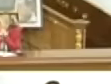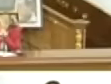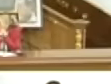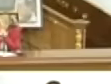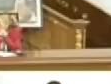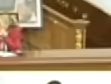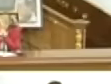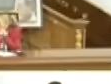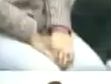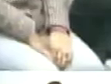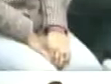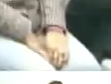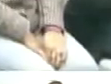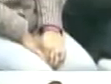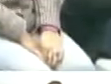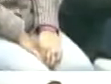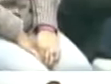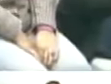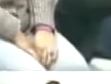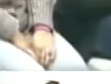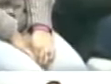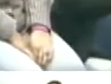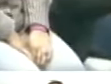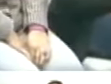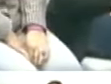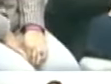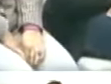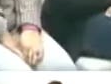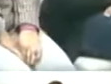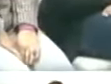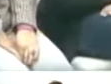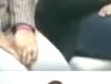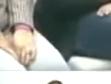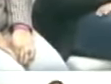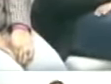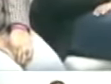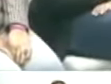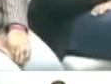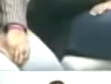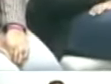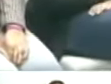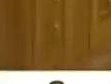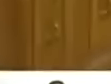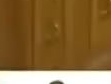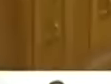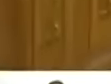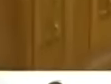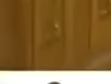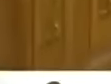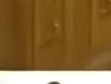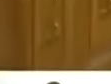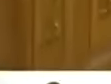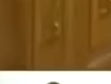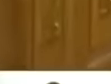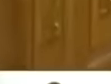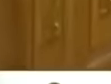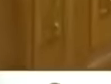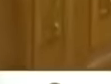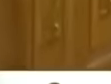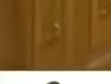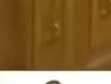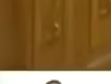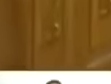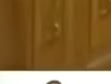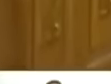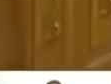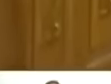los días se vinieron en tropel. Y apenas ayer nos estábamos dando el feliz año, pues. Un feliz